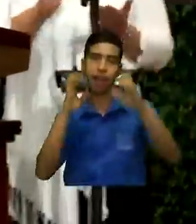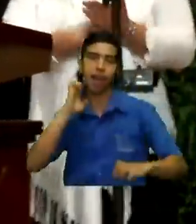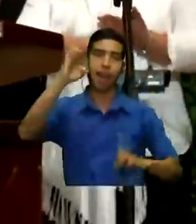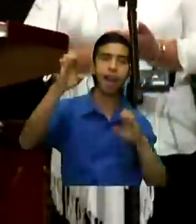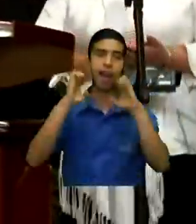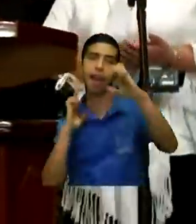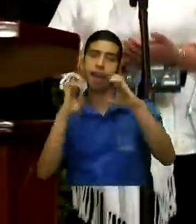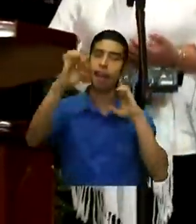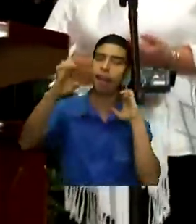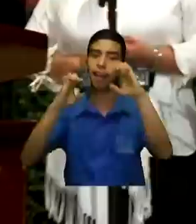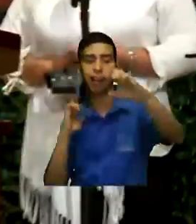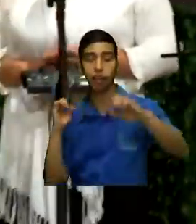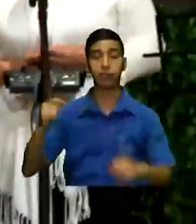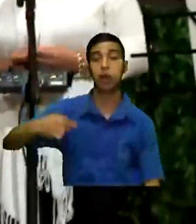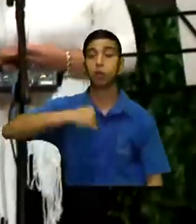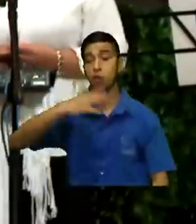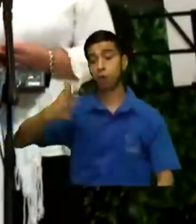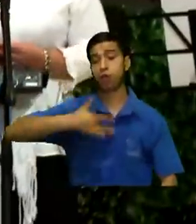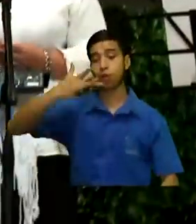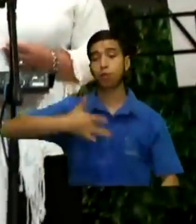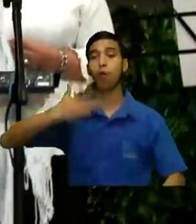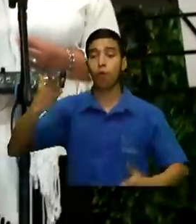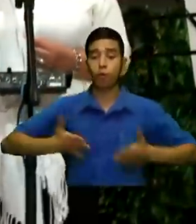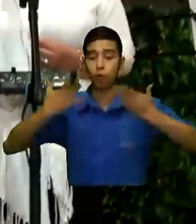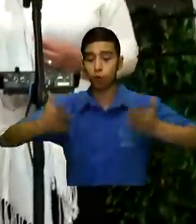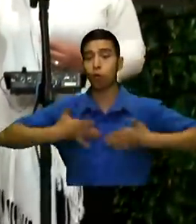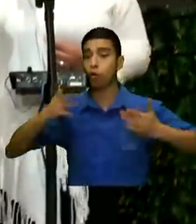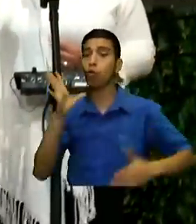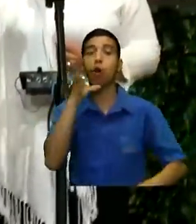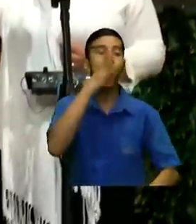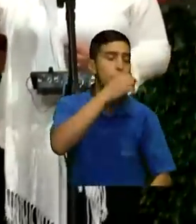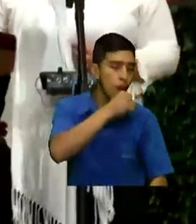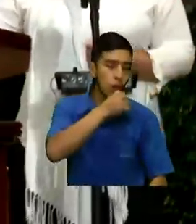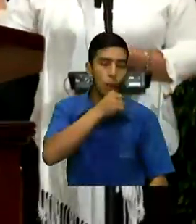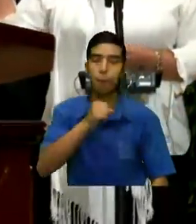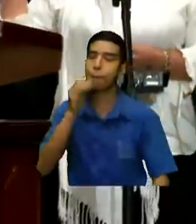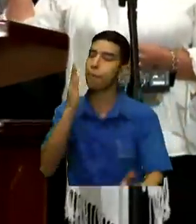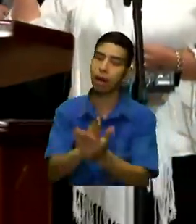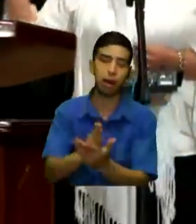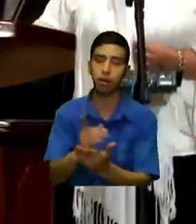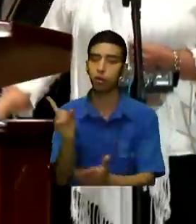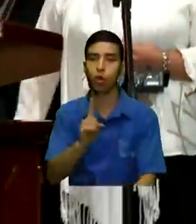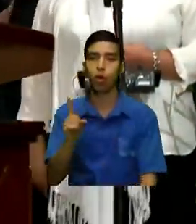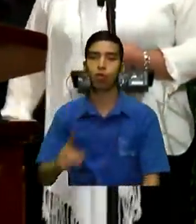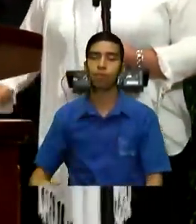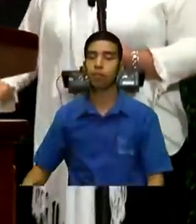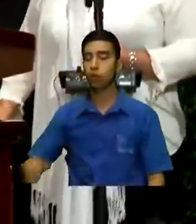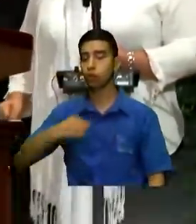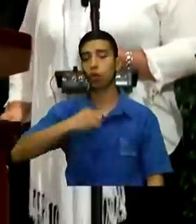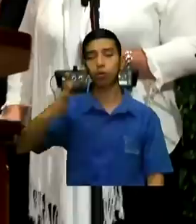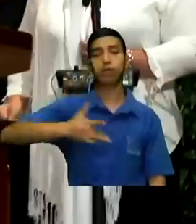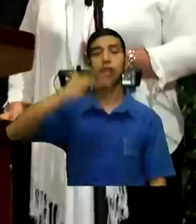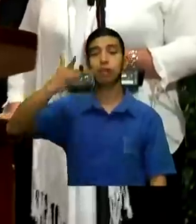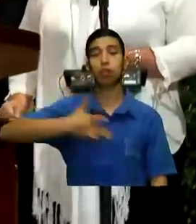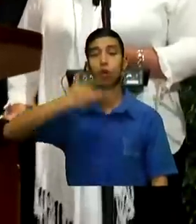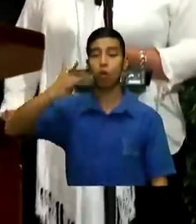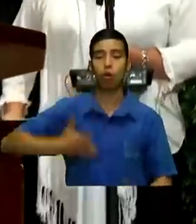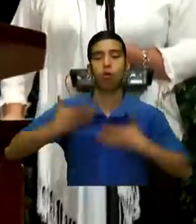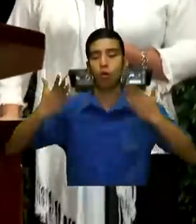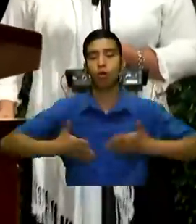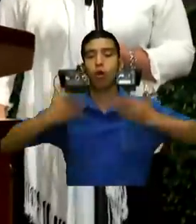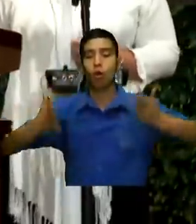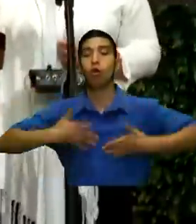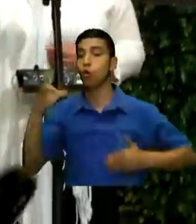Hay un gozo que no puedo parar. Hay un gozo que no puedo parar. Hay un gozo que no